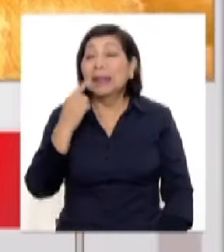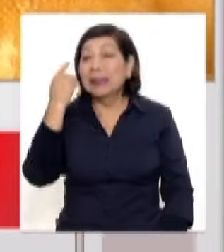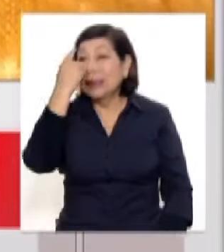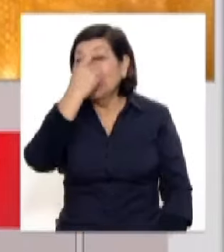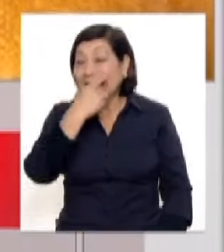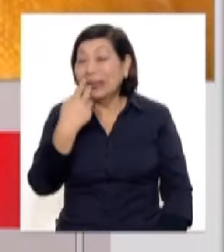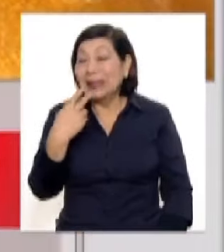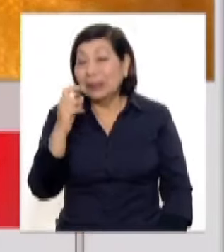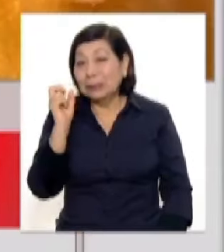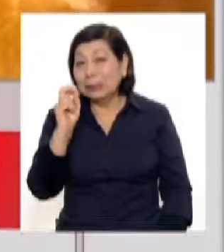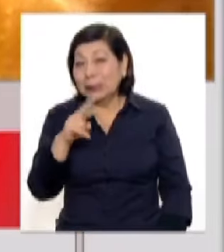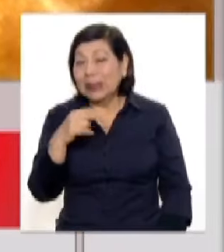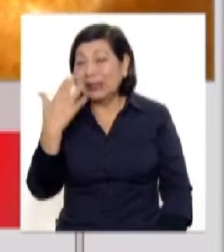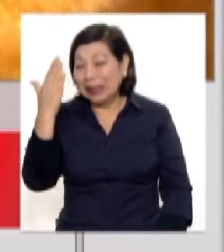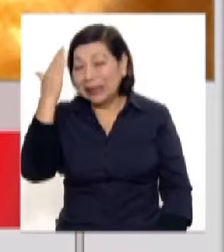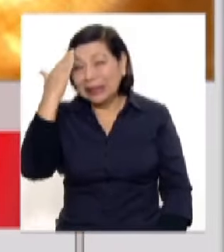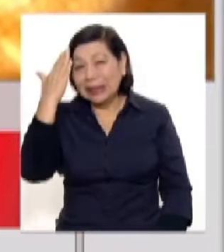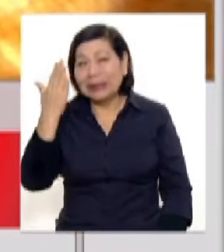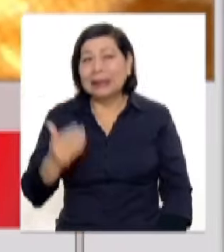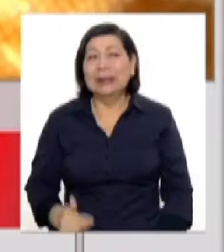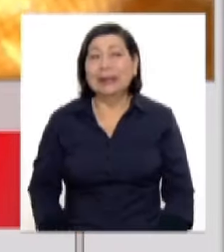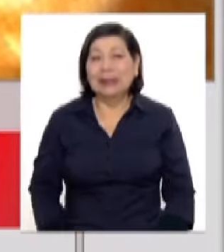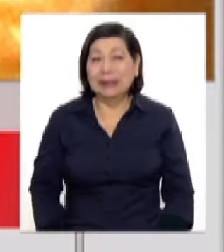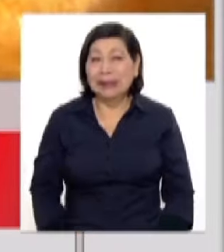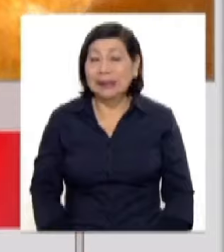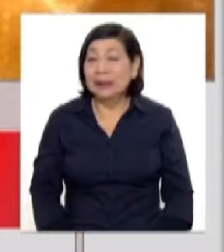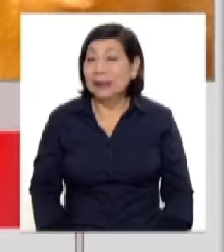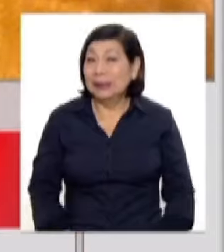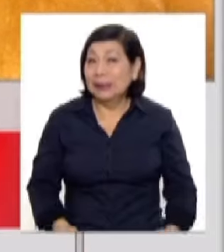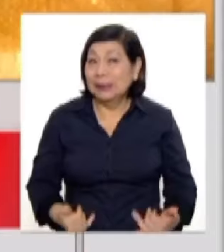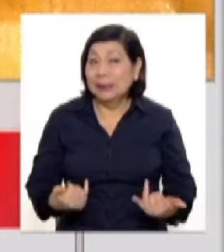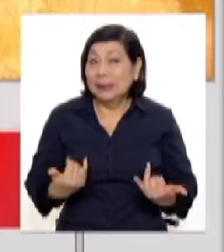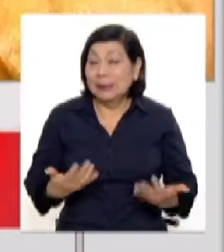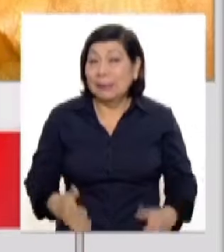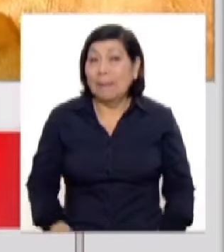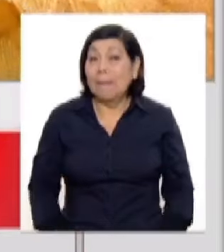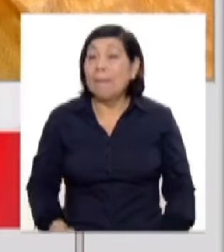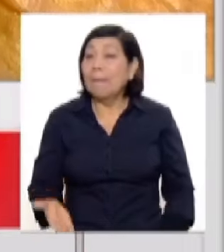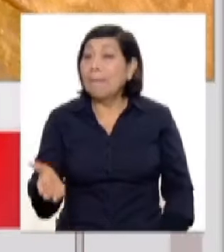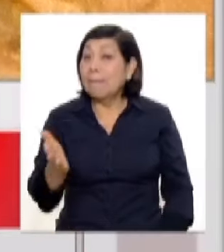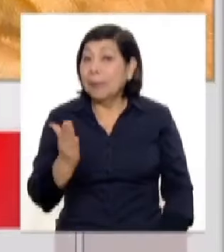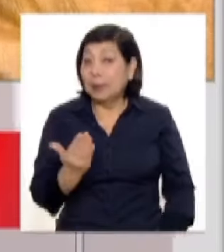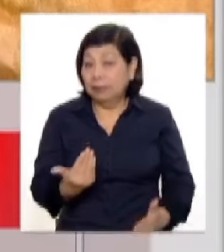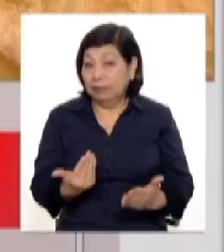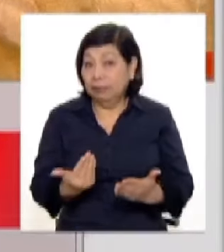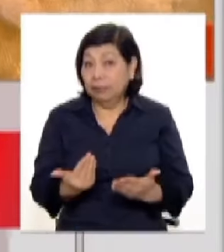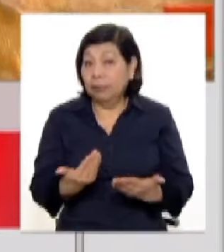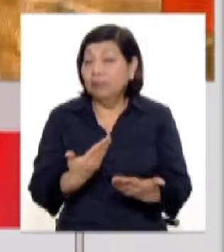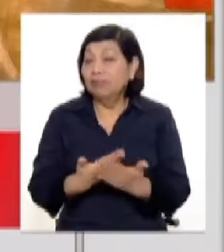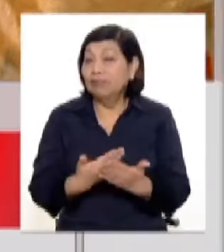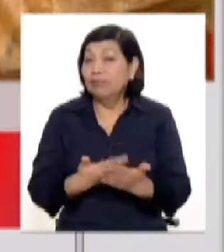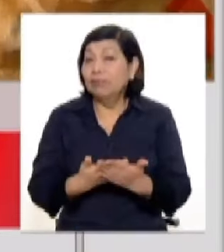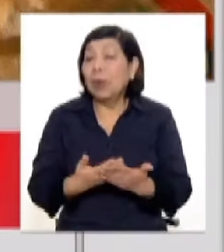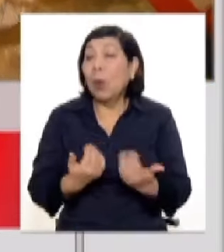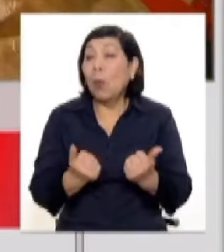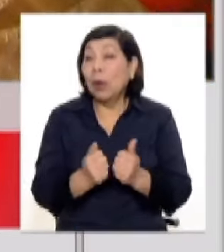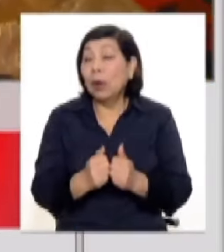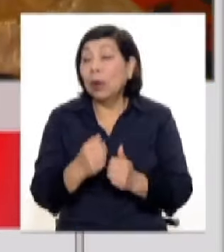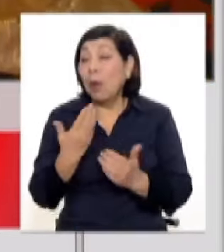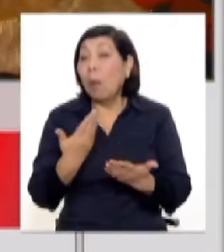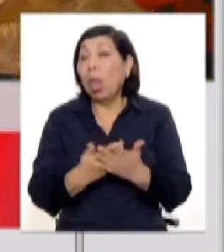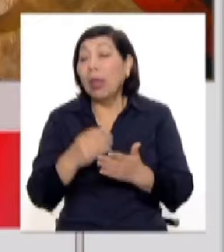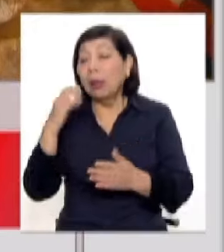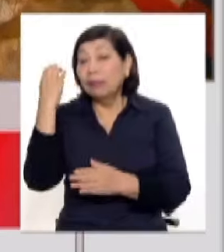de las personas. Es por eso de que se le pide a los órganos jurisdiccionales que con estas